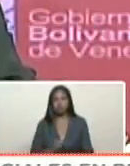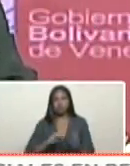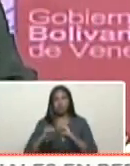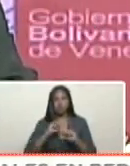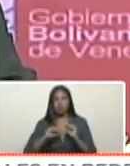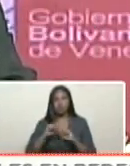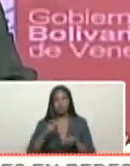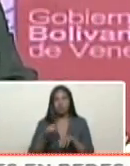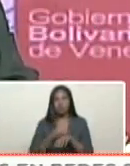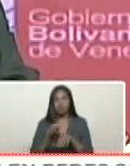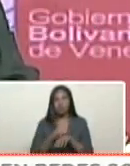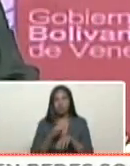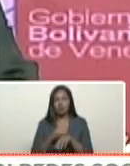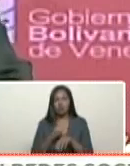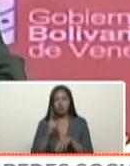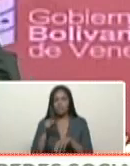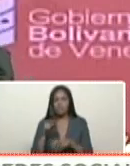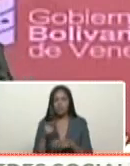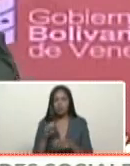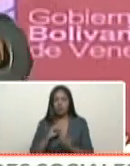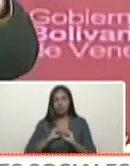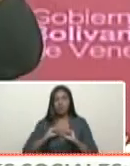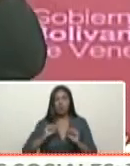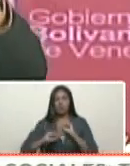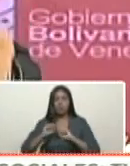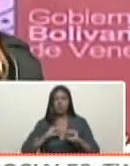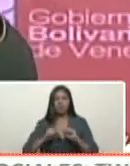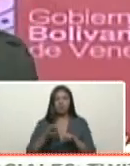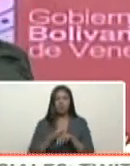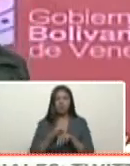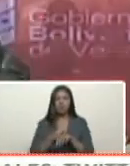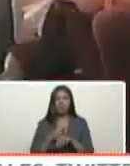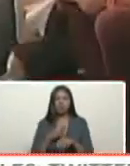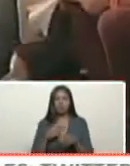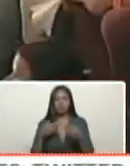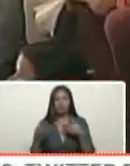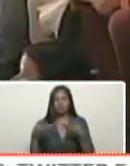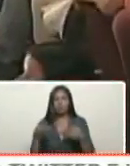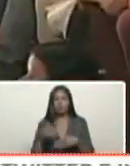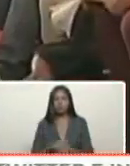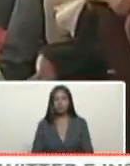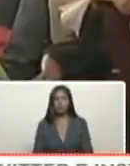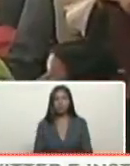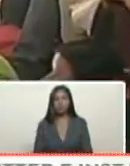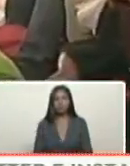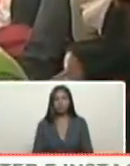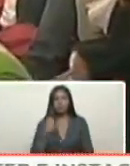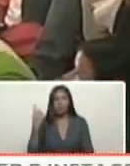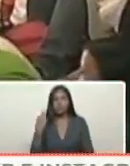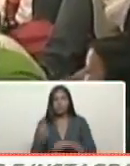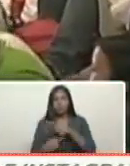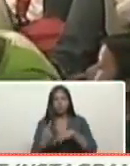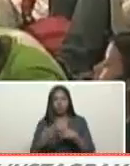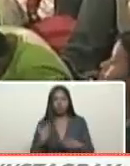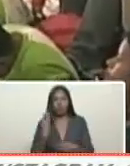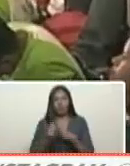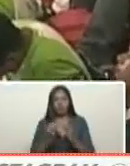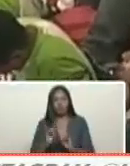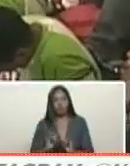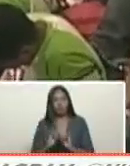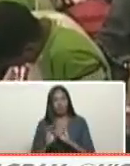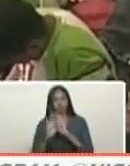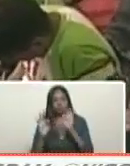gobierno. Es un gran movimiento de gobierno popular. Solo en revolución se puede hacer algo así.